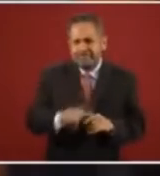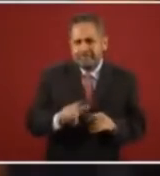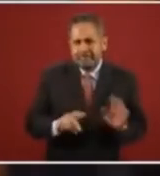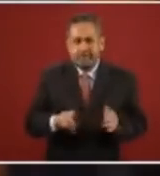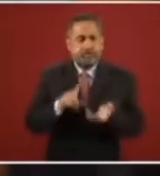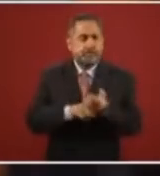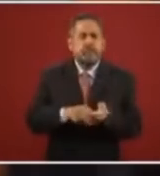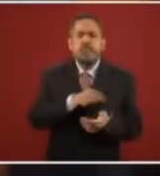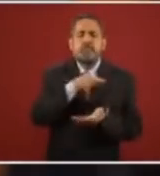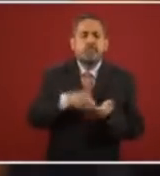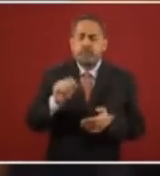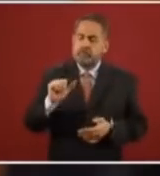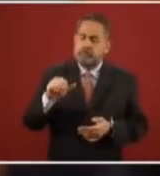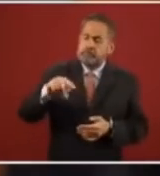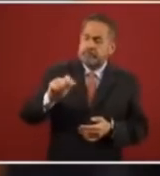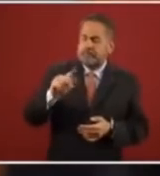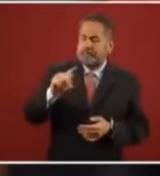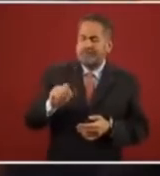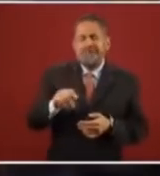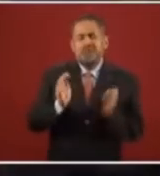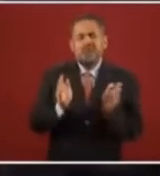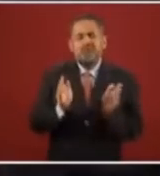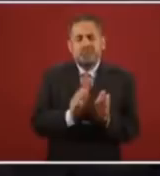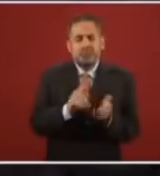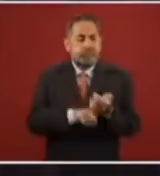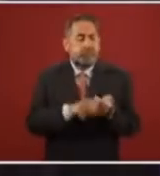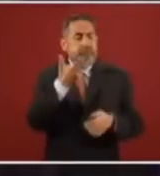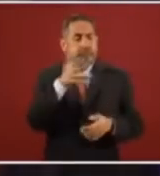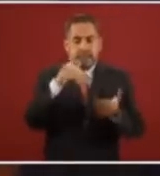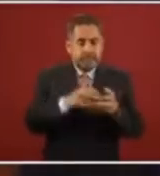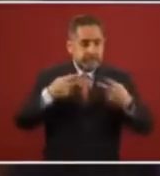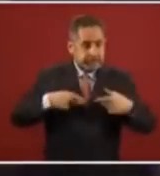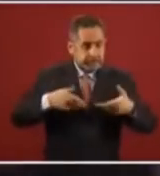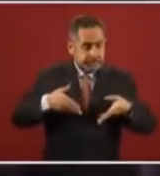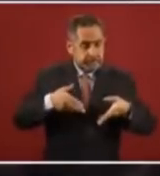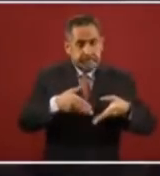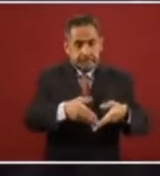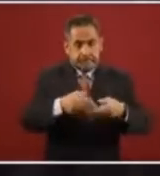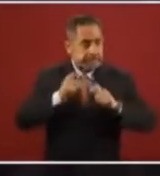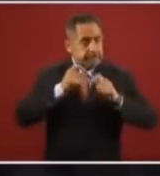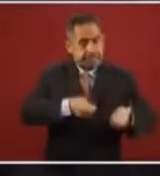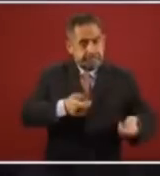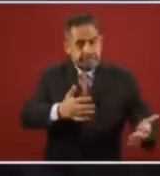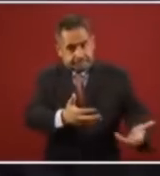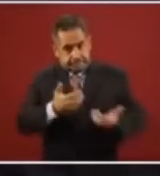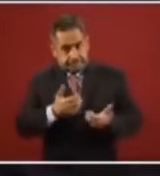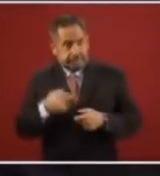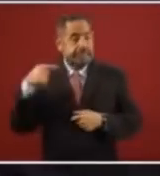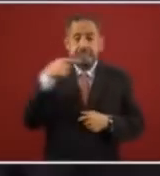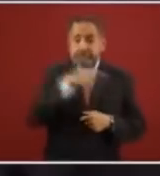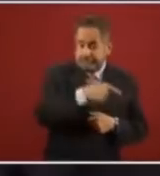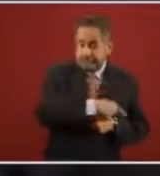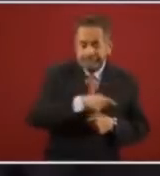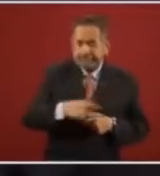puerto muy pequeño, pero hay algo así como 10.000 pescadores. Y llegó este señor a la